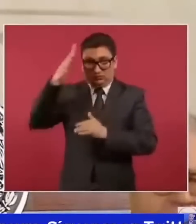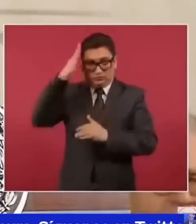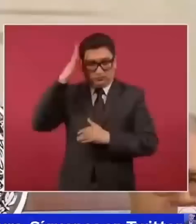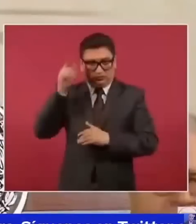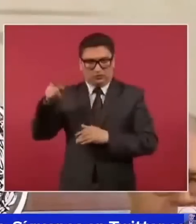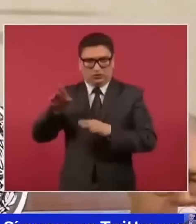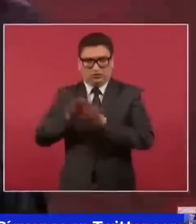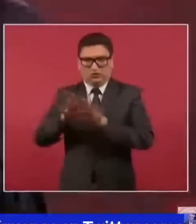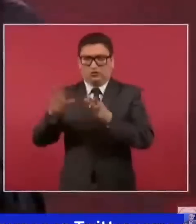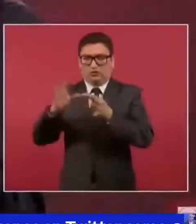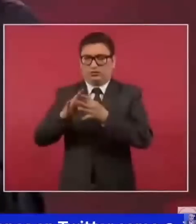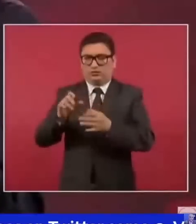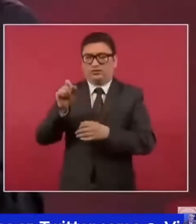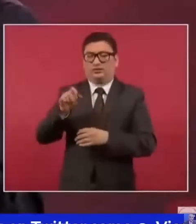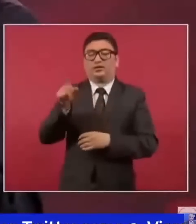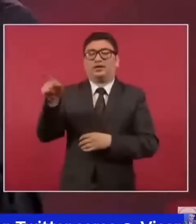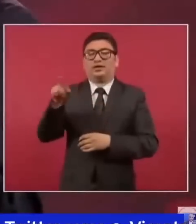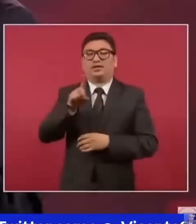de la Concha?